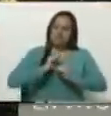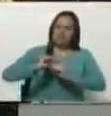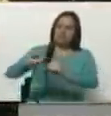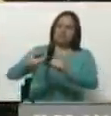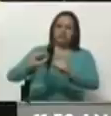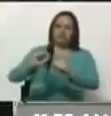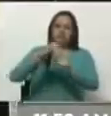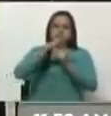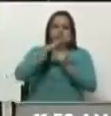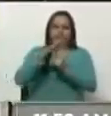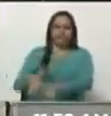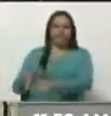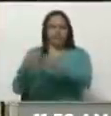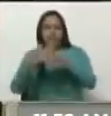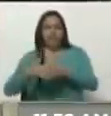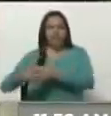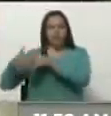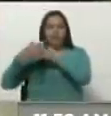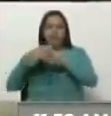antiimperialista.